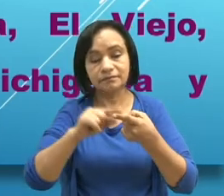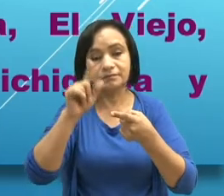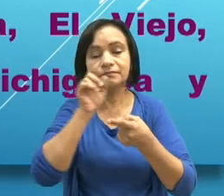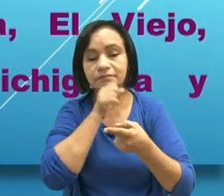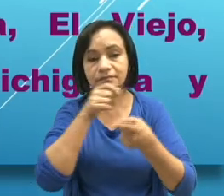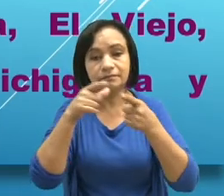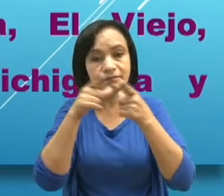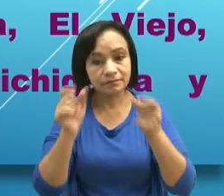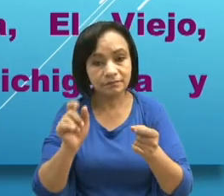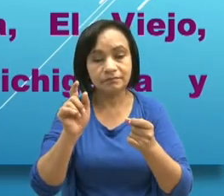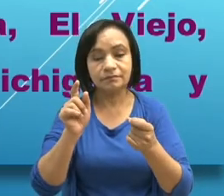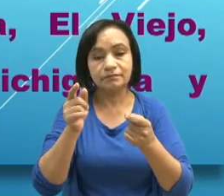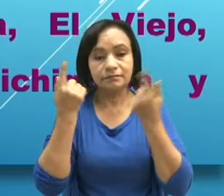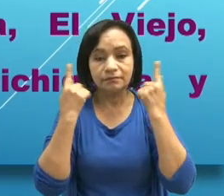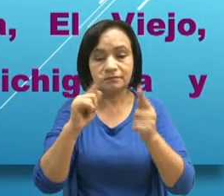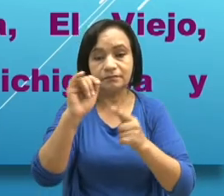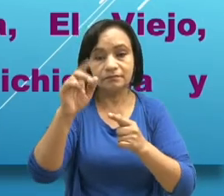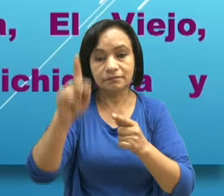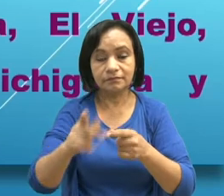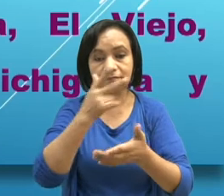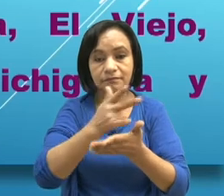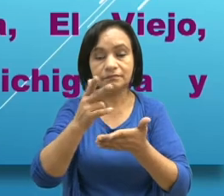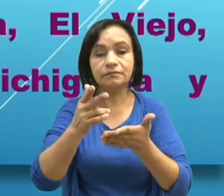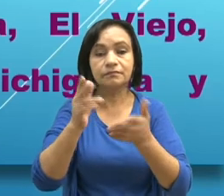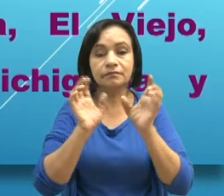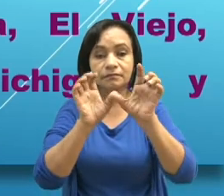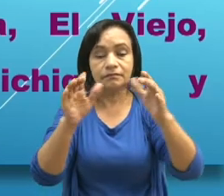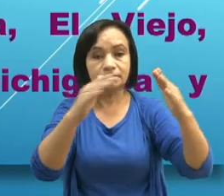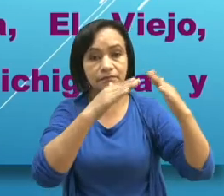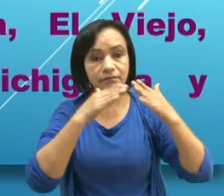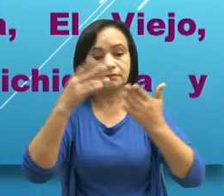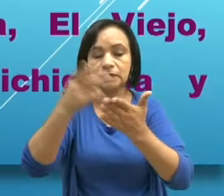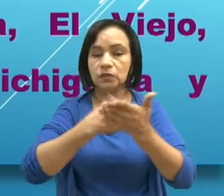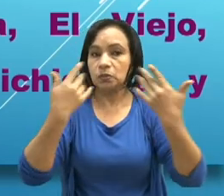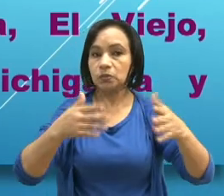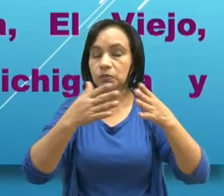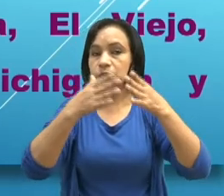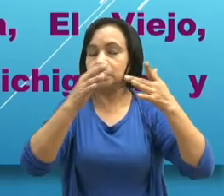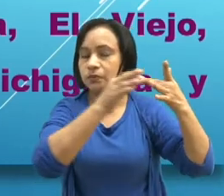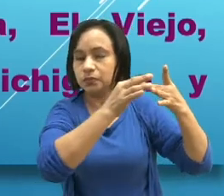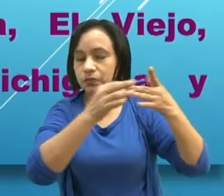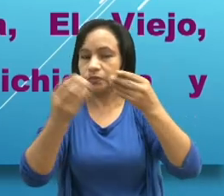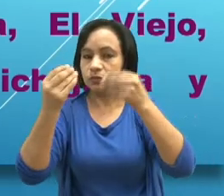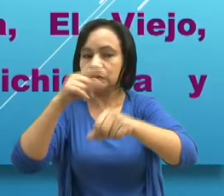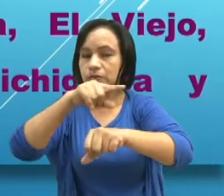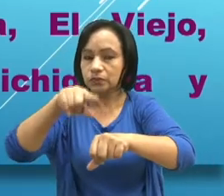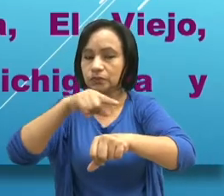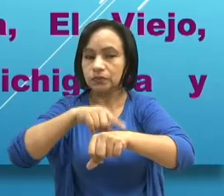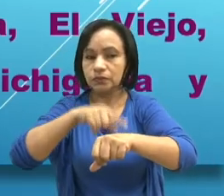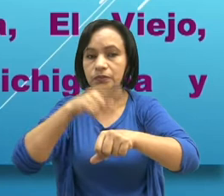Viejo, Managua, Chinandega, Jinotepe, Chichigalpa y León, son proyectos bastante grandes. Estos proyectos